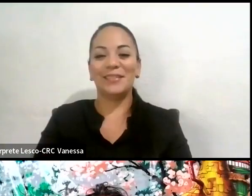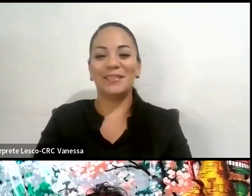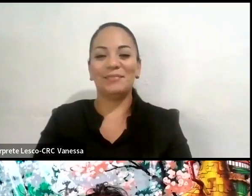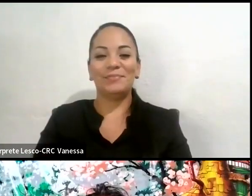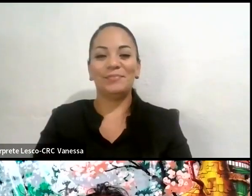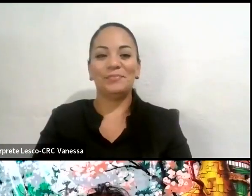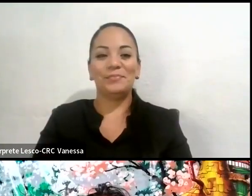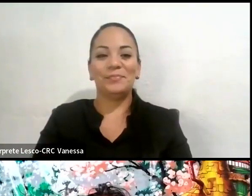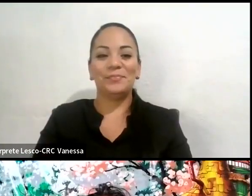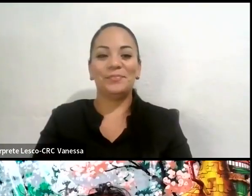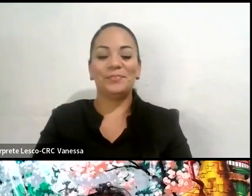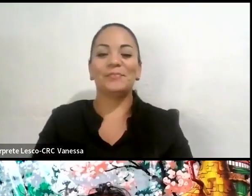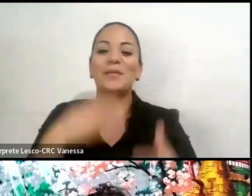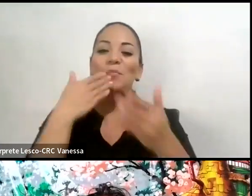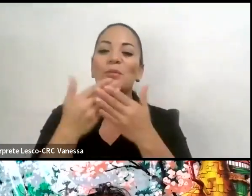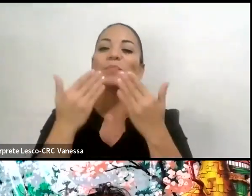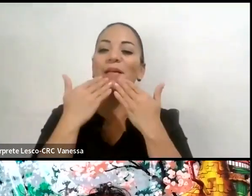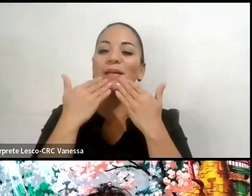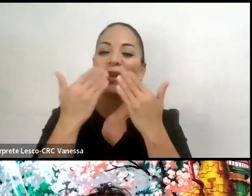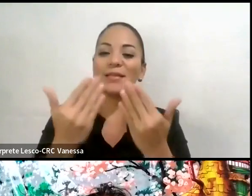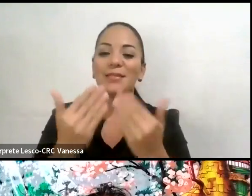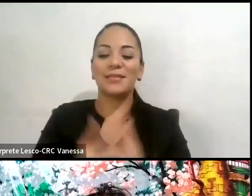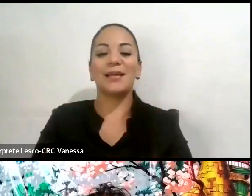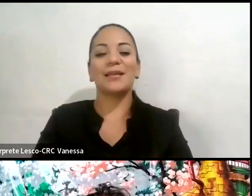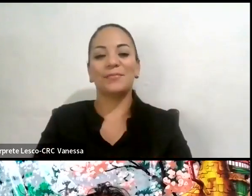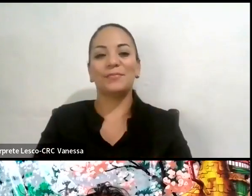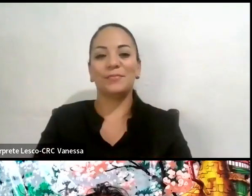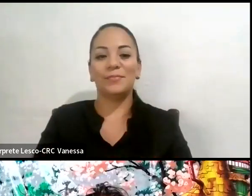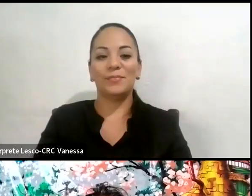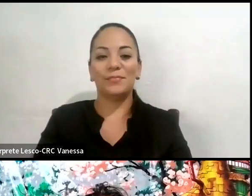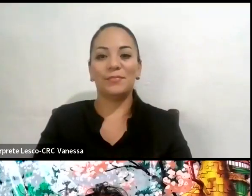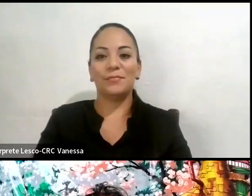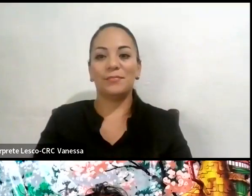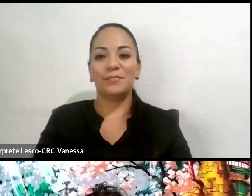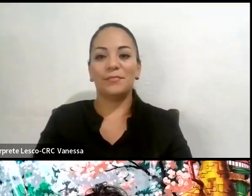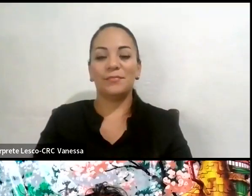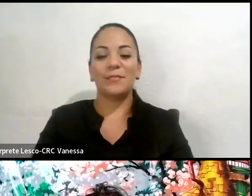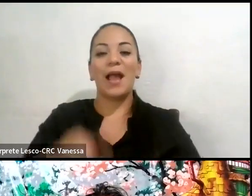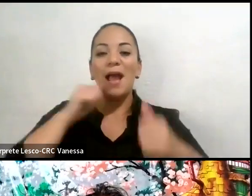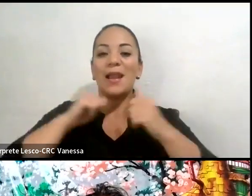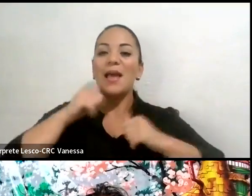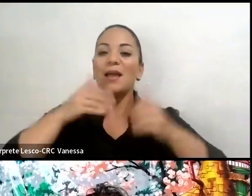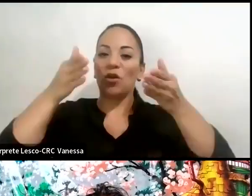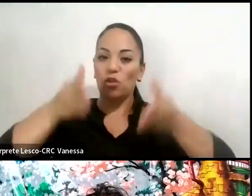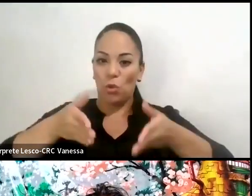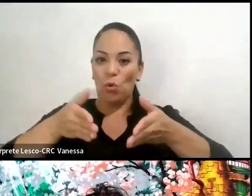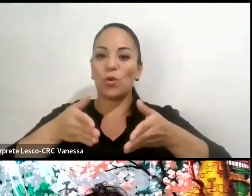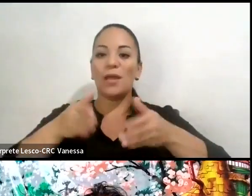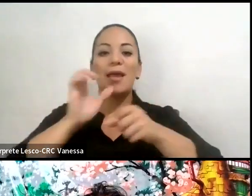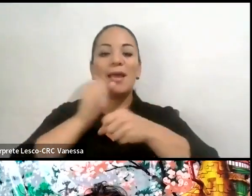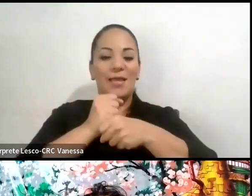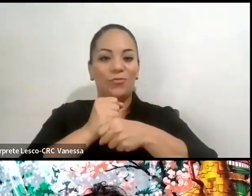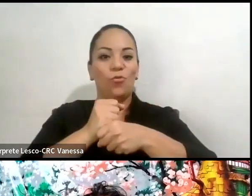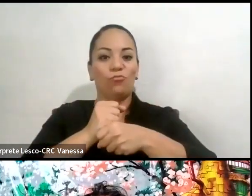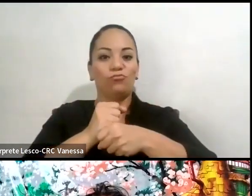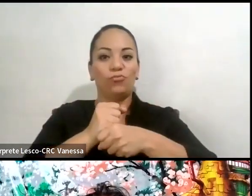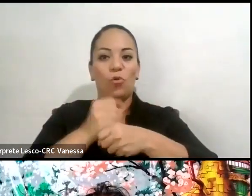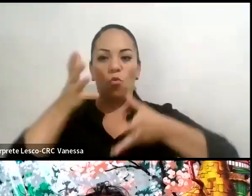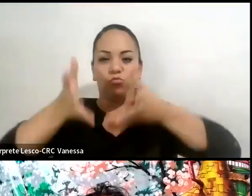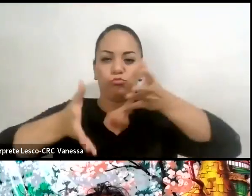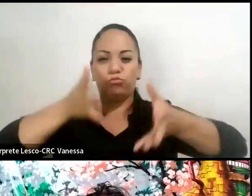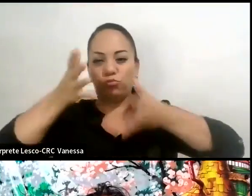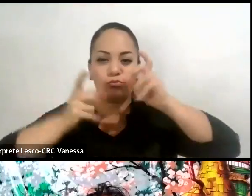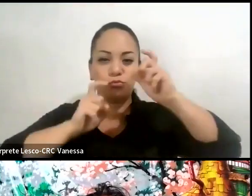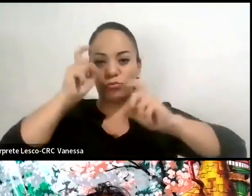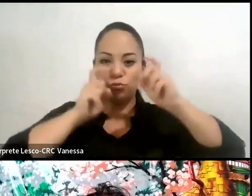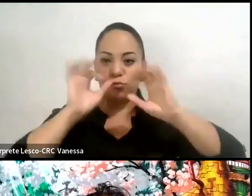Bueno, la queremos agradecer al actor que hizo la interpretación en vernáculo